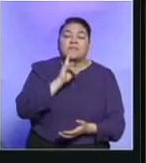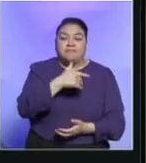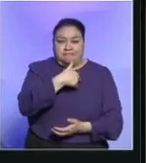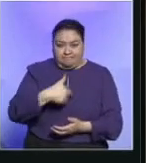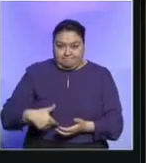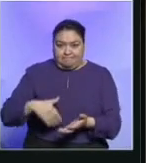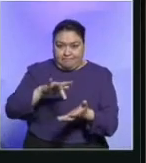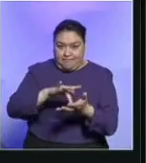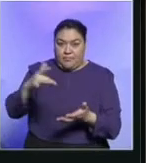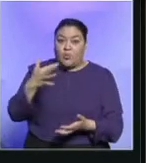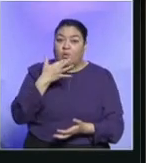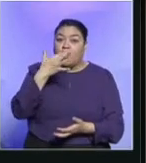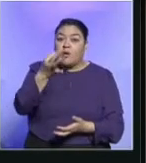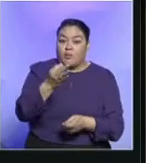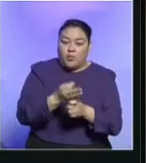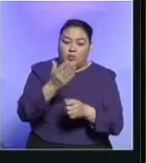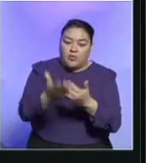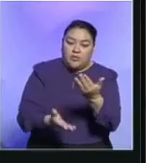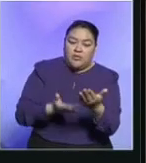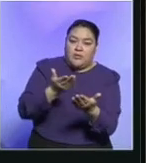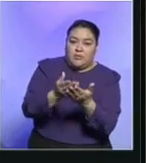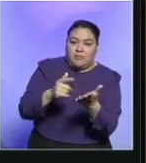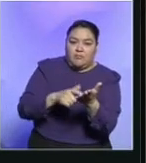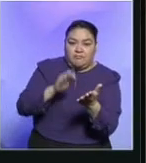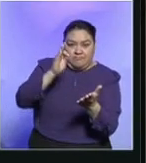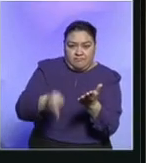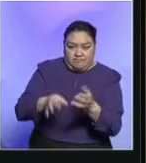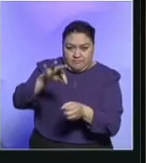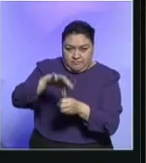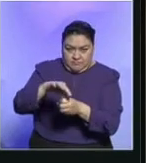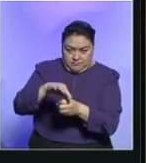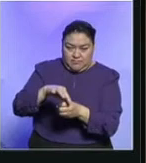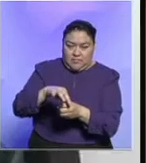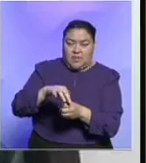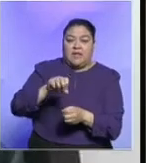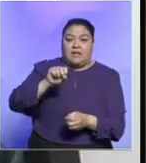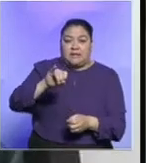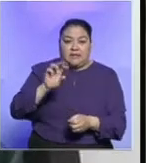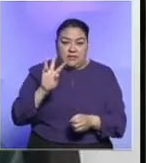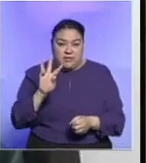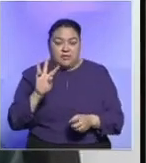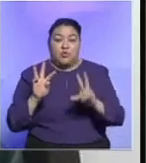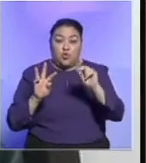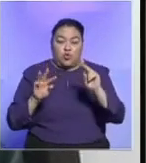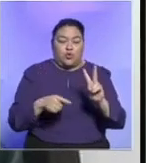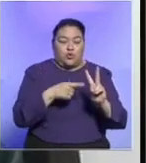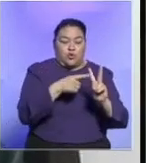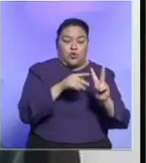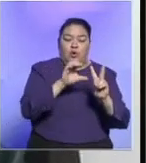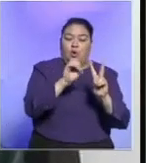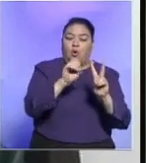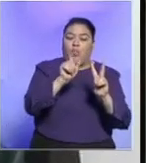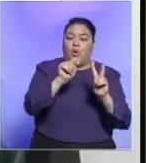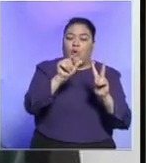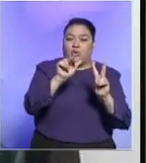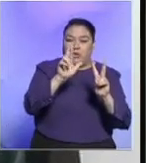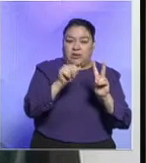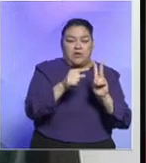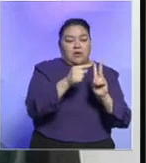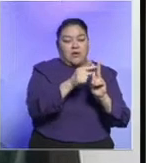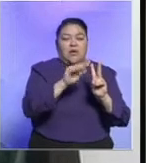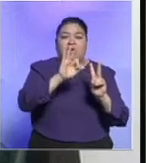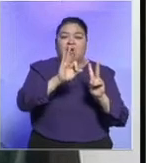Amigos y amigas, que tengan excelente día. Esto se acabó para Norma Piña, quedó en el suelo. El pueblo de